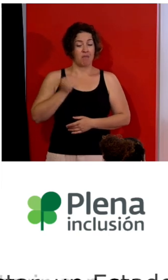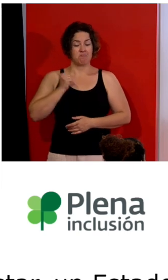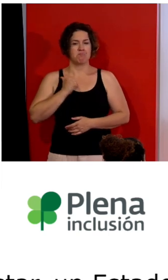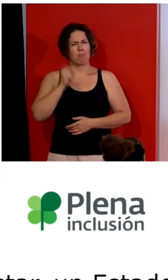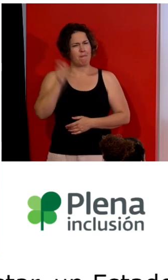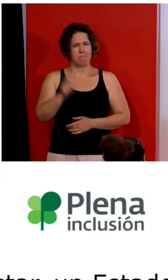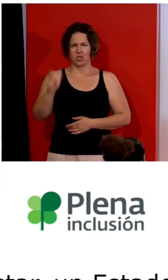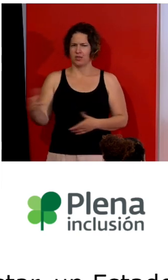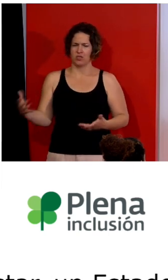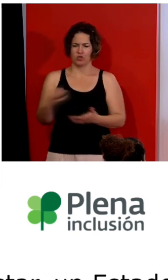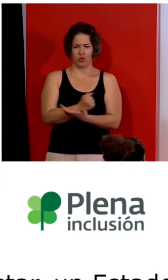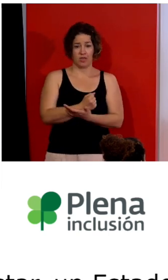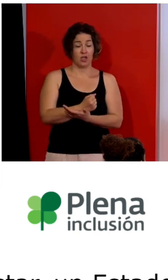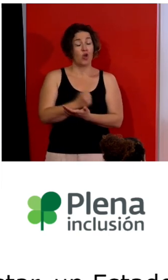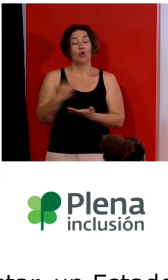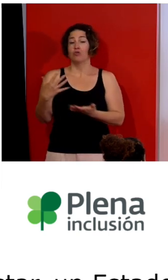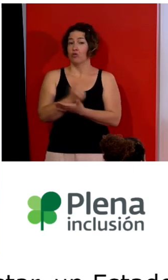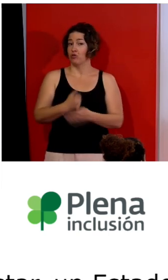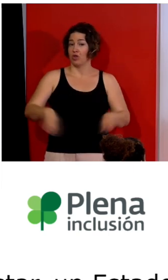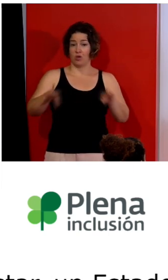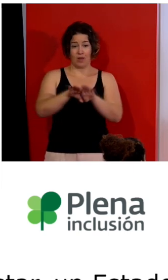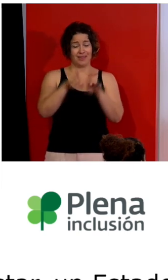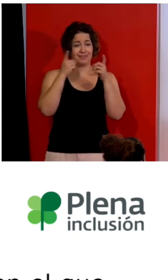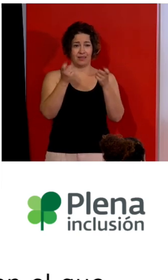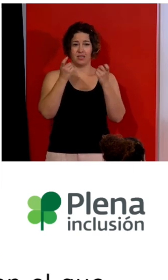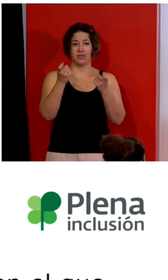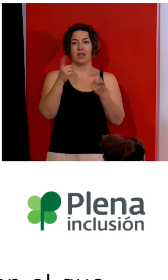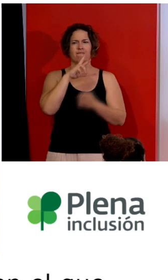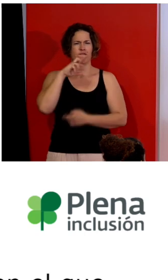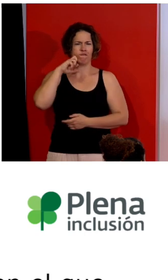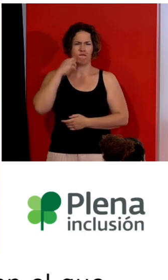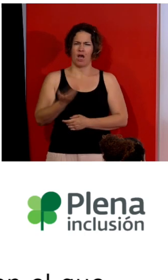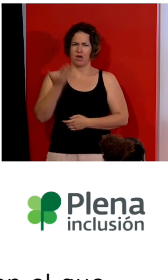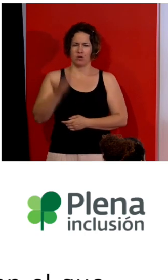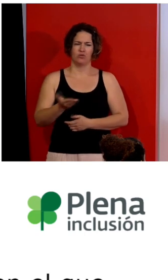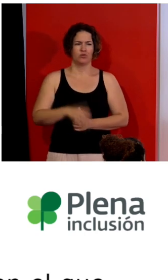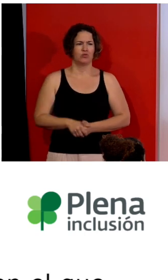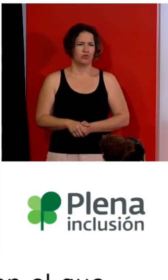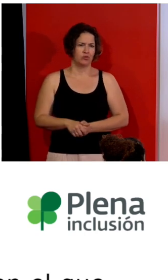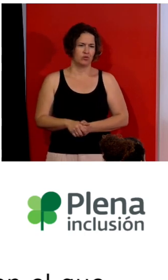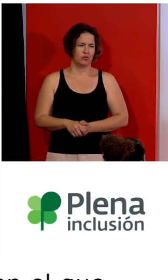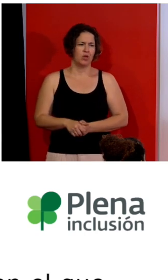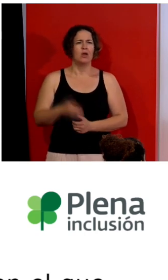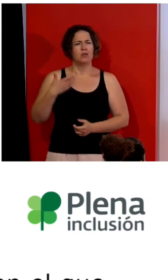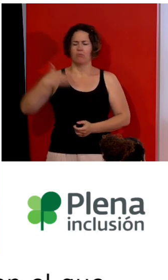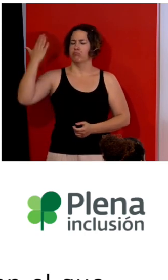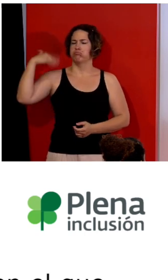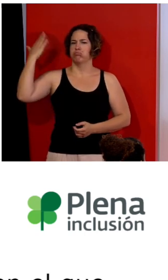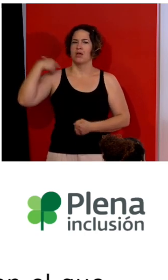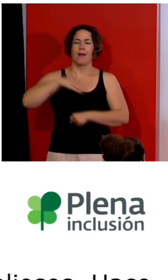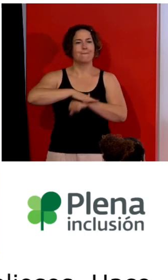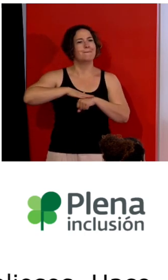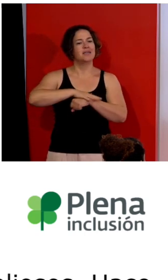en el que todos somos iguales, necesarios y valiosos. Hace ya muchos años que la